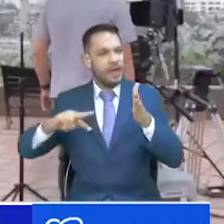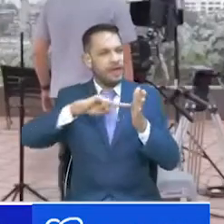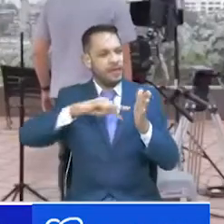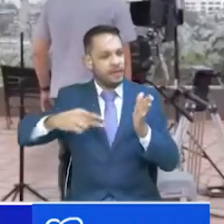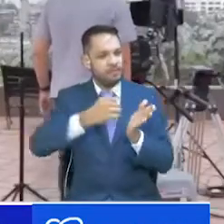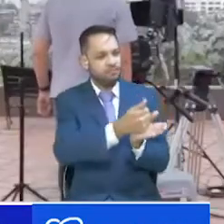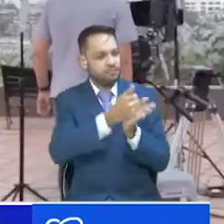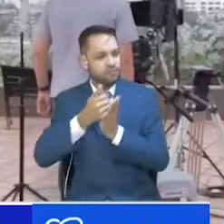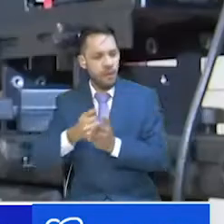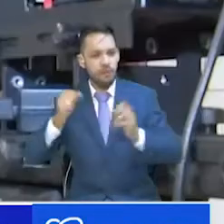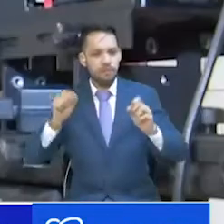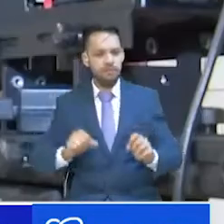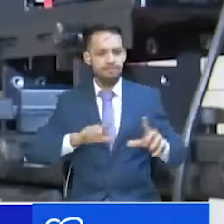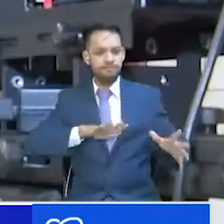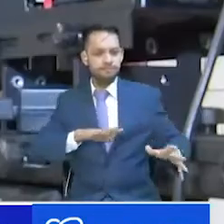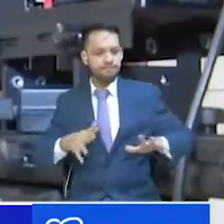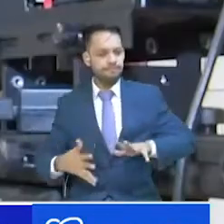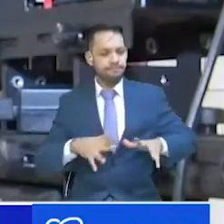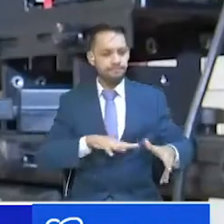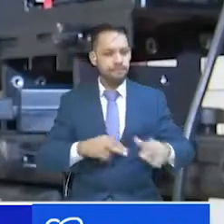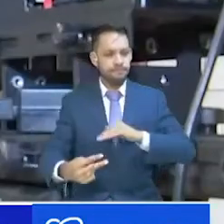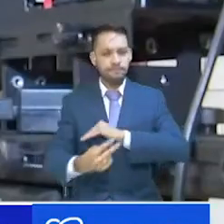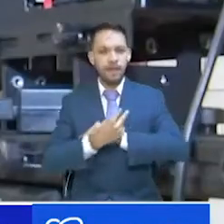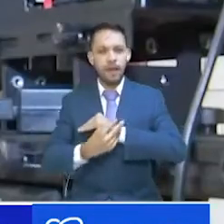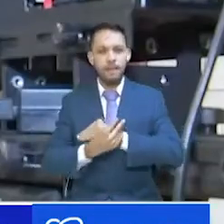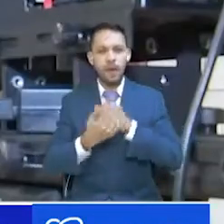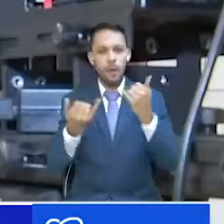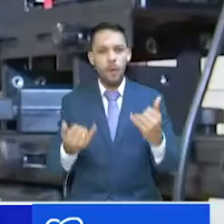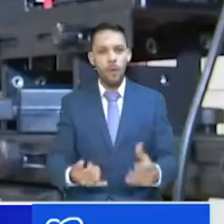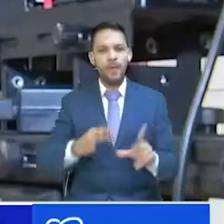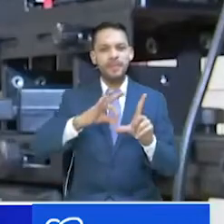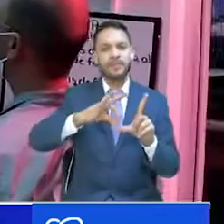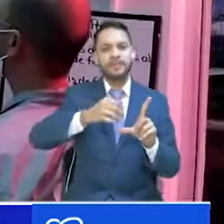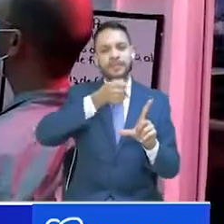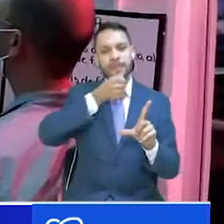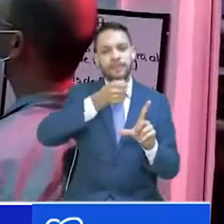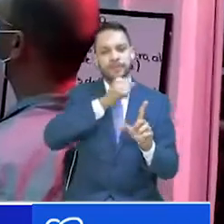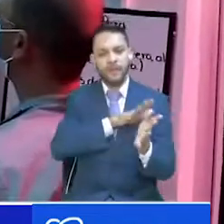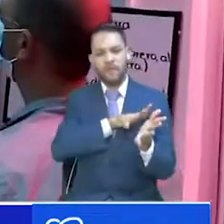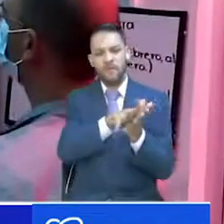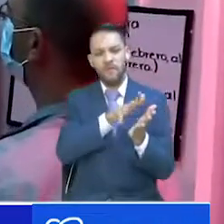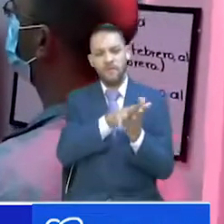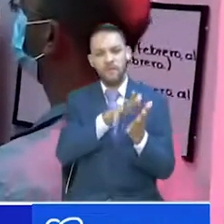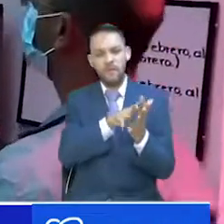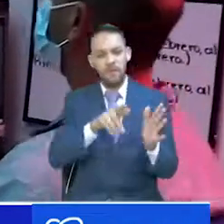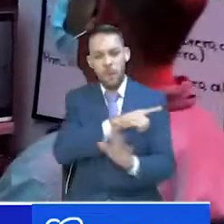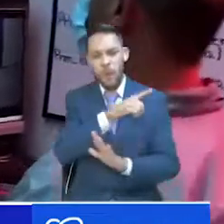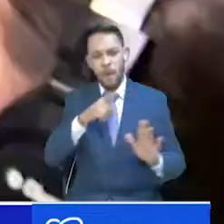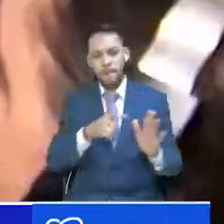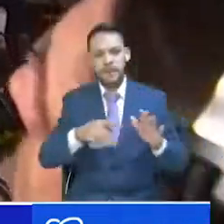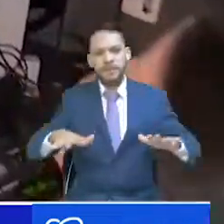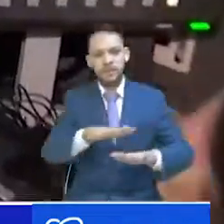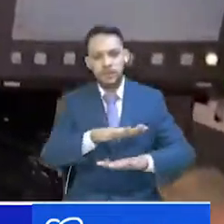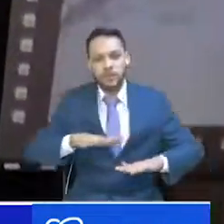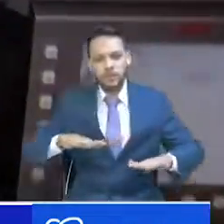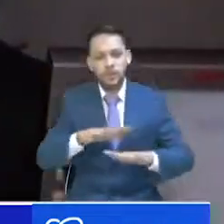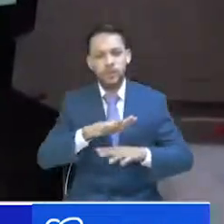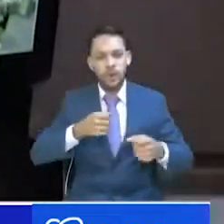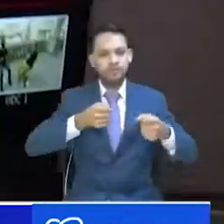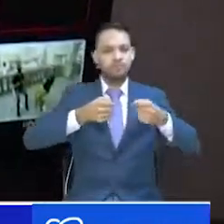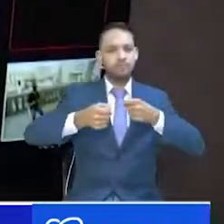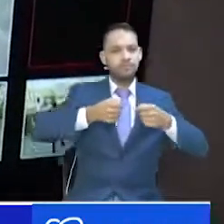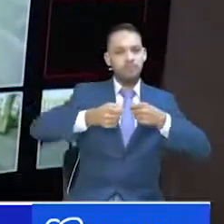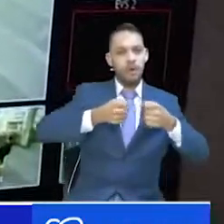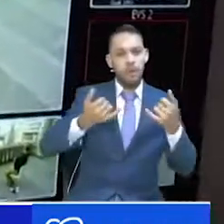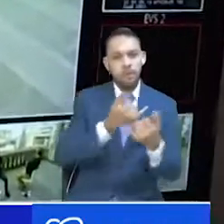nos han puesto al alcance del mundo entero hoy telecafé noticias es un referente informativo para todo el eje cafetero periodistas en el lugar de la noticia